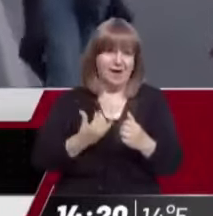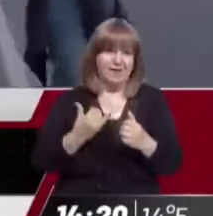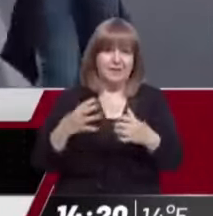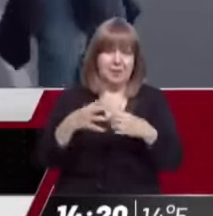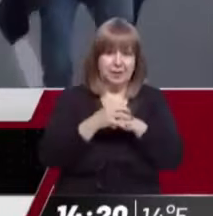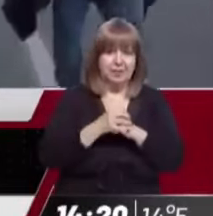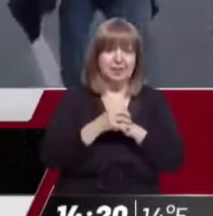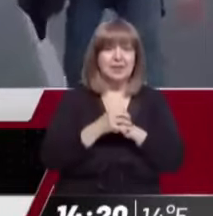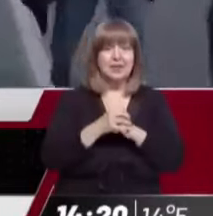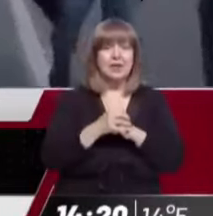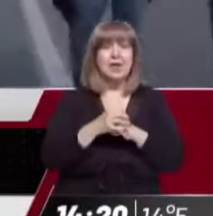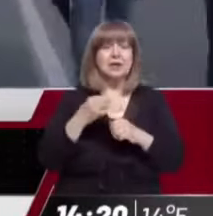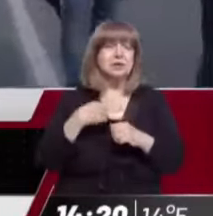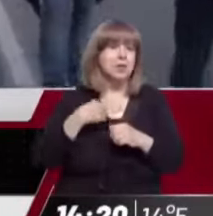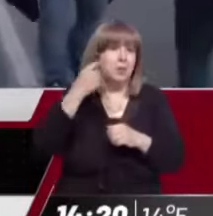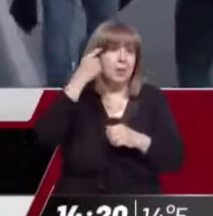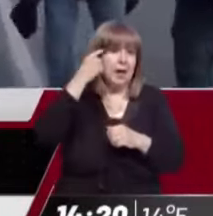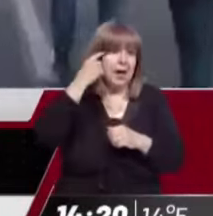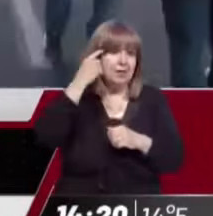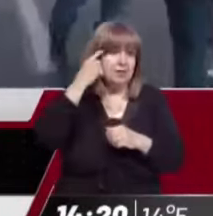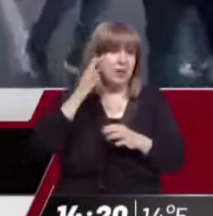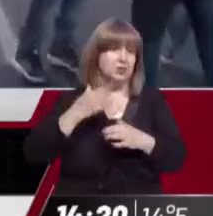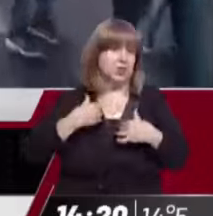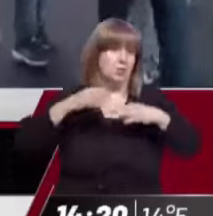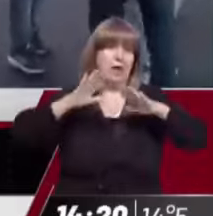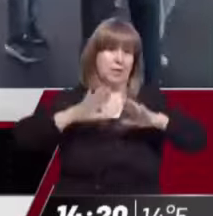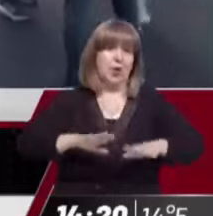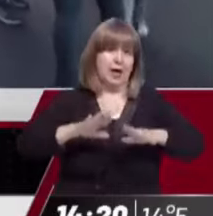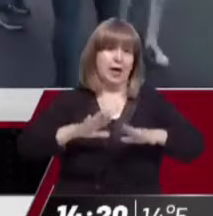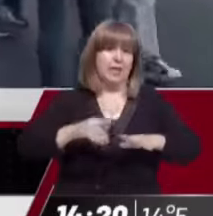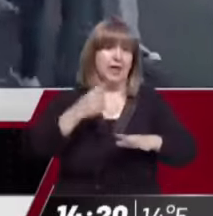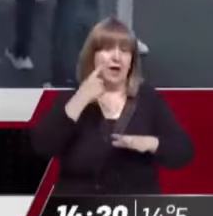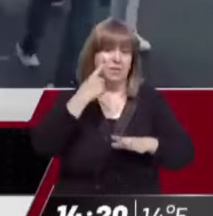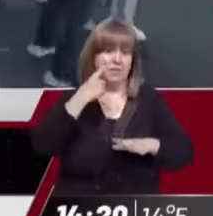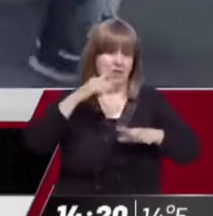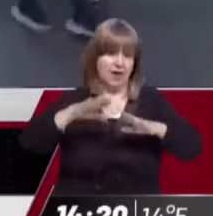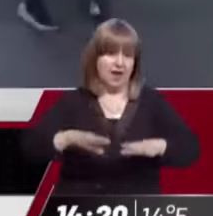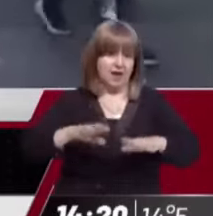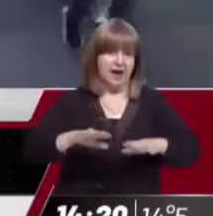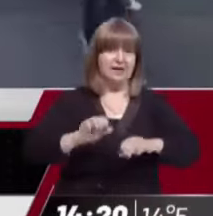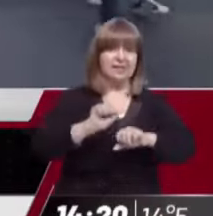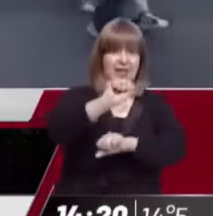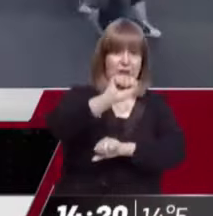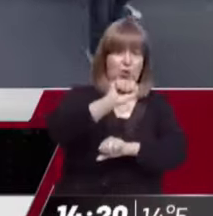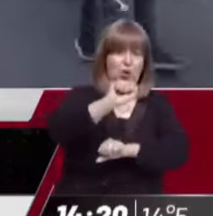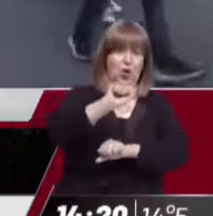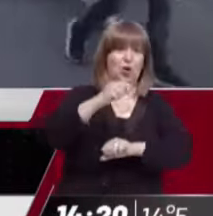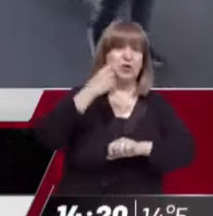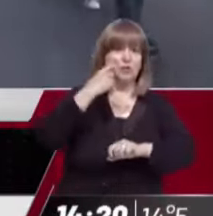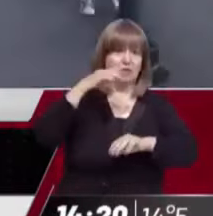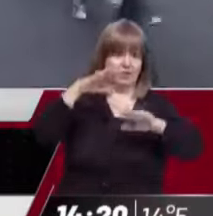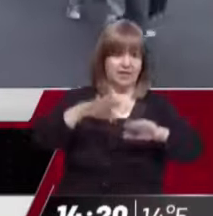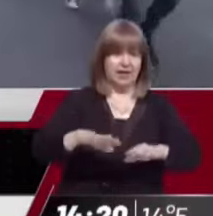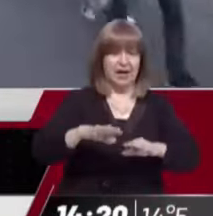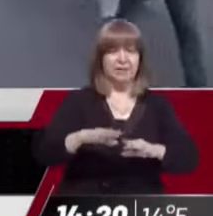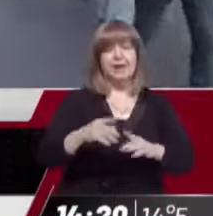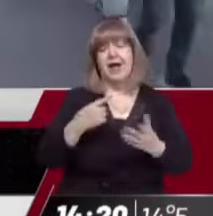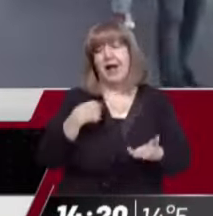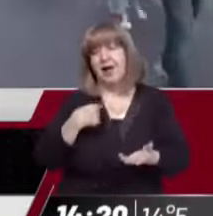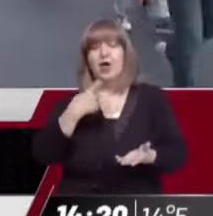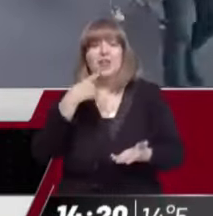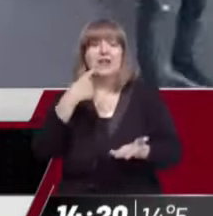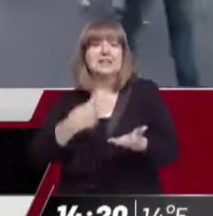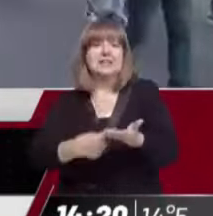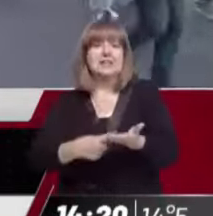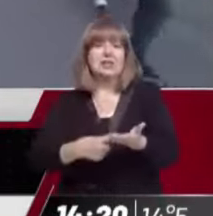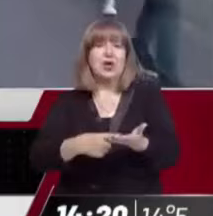sea, yo personalmente creo que uno se queda. O sea, yo tengo mi intención es vivir aquí. Claro, pero esa es una decisión personal, claro. Y nada